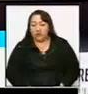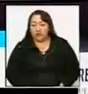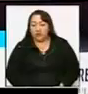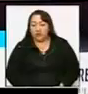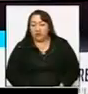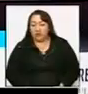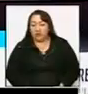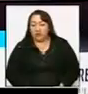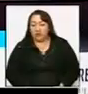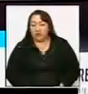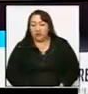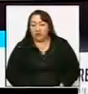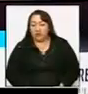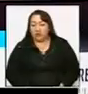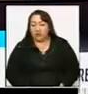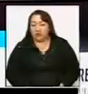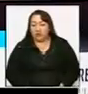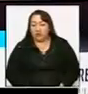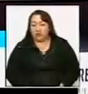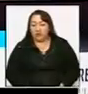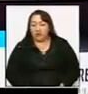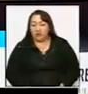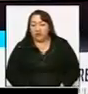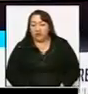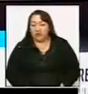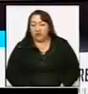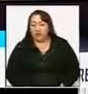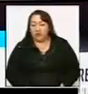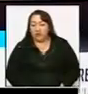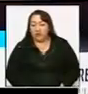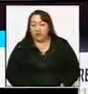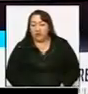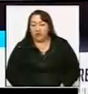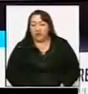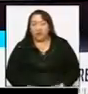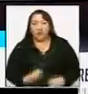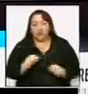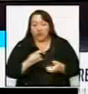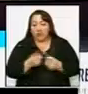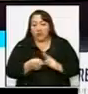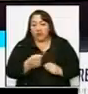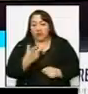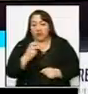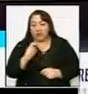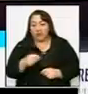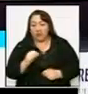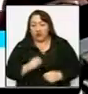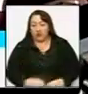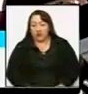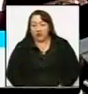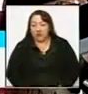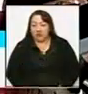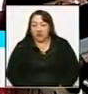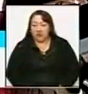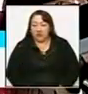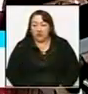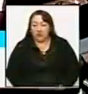experiencia la... Claro, que por supuesto que debe de cambiar esa prepotencia. Pero pensé que me dé 30.000.